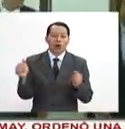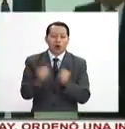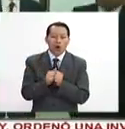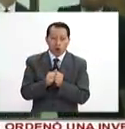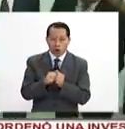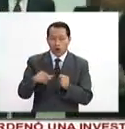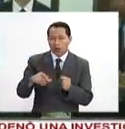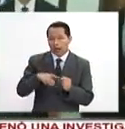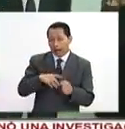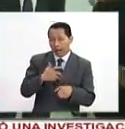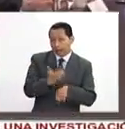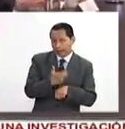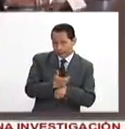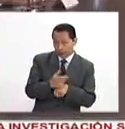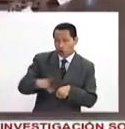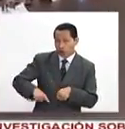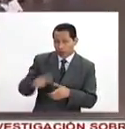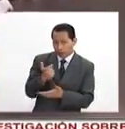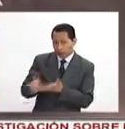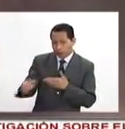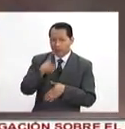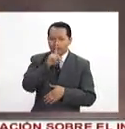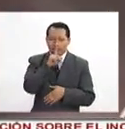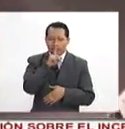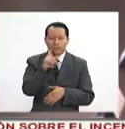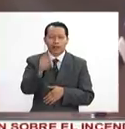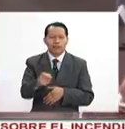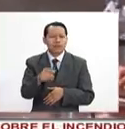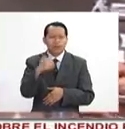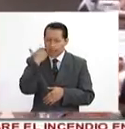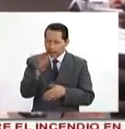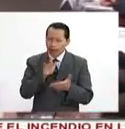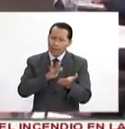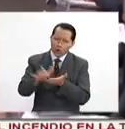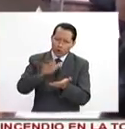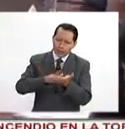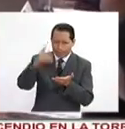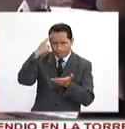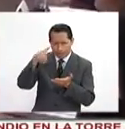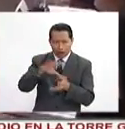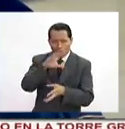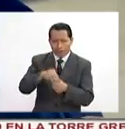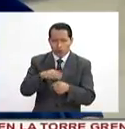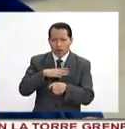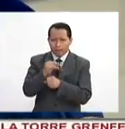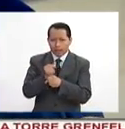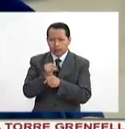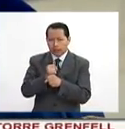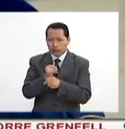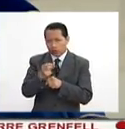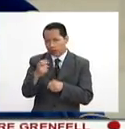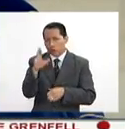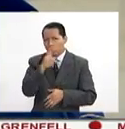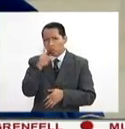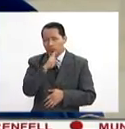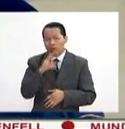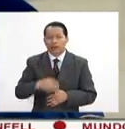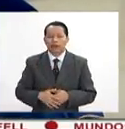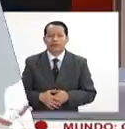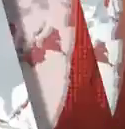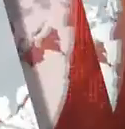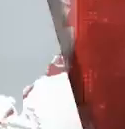de los contribuyentes y recalcó que la contratación muestra el deseo de cooperar plenamente con cualquier investigación relacionada con Rusia.